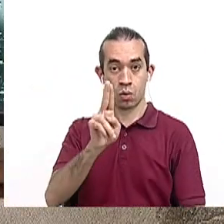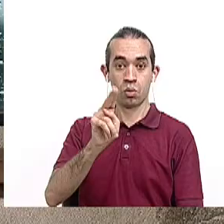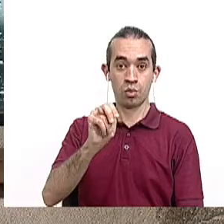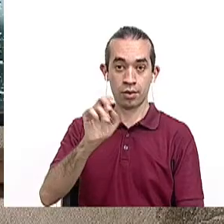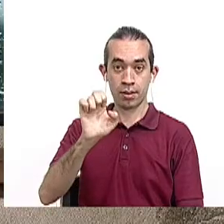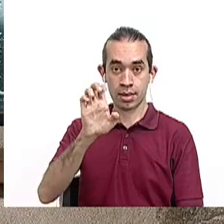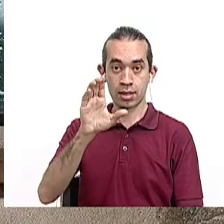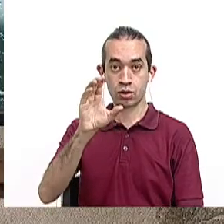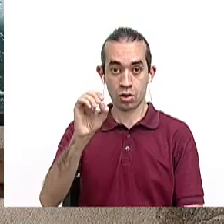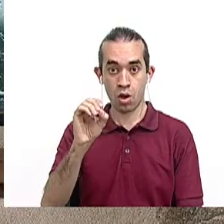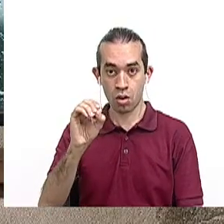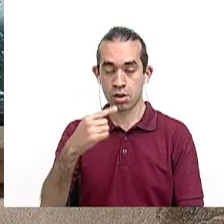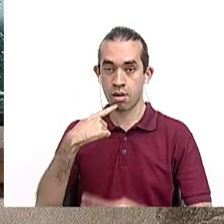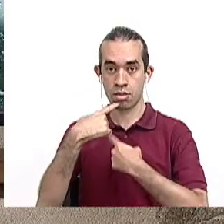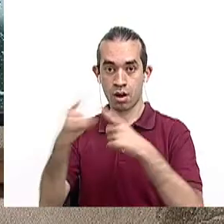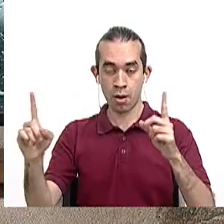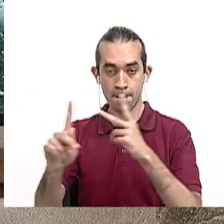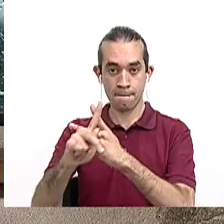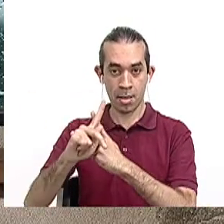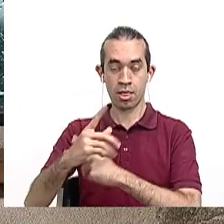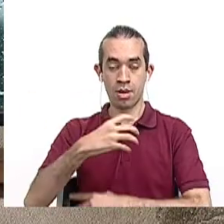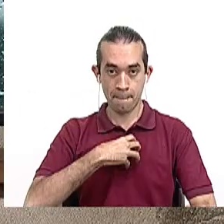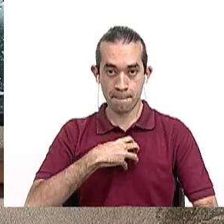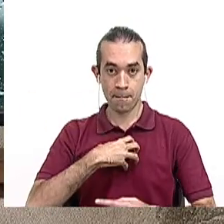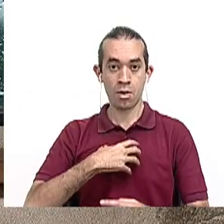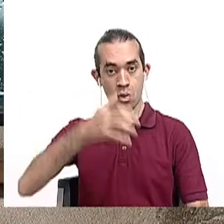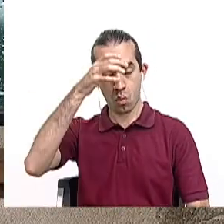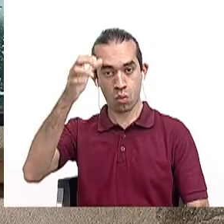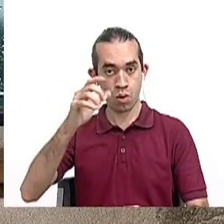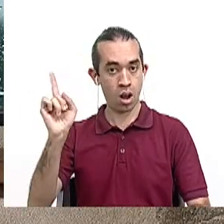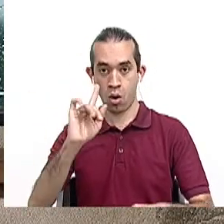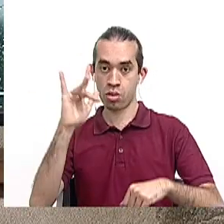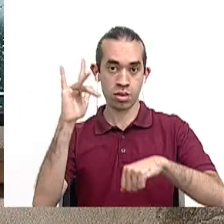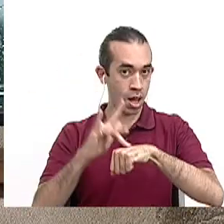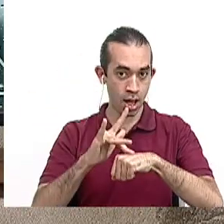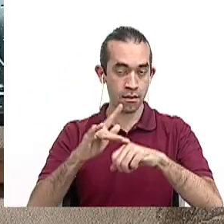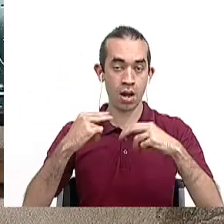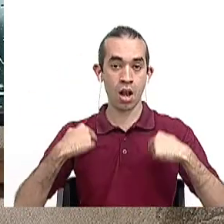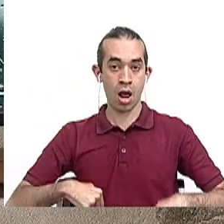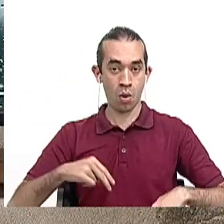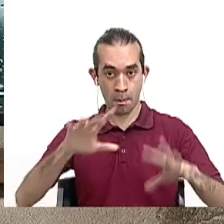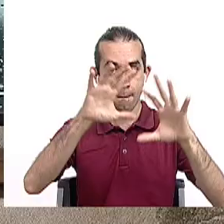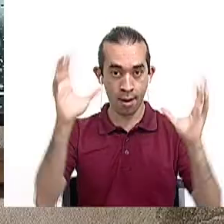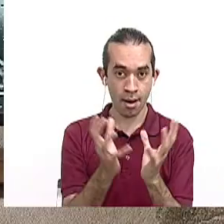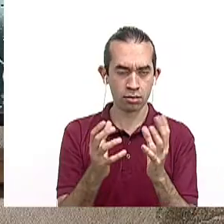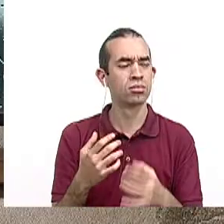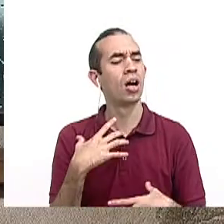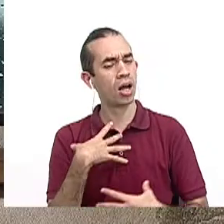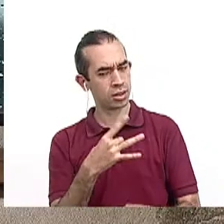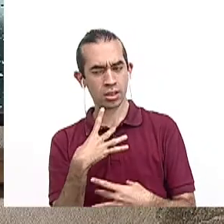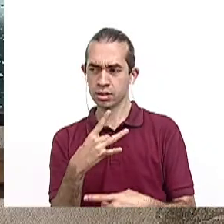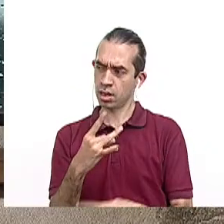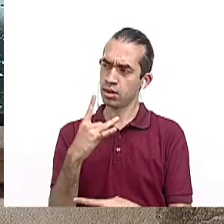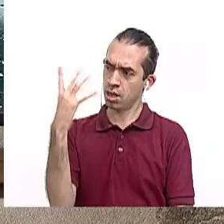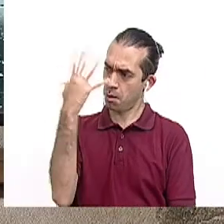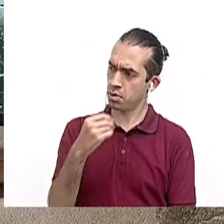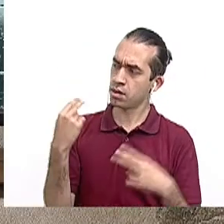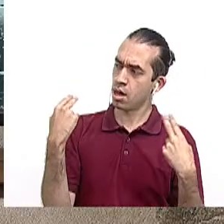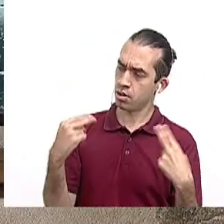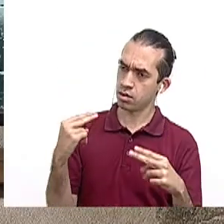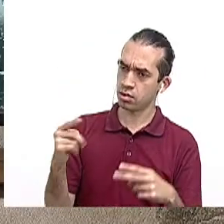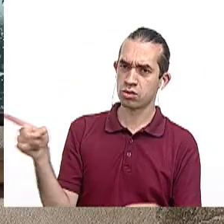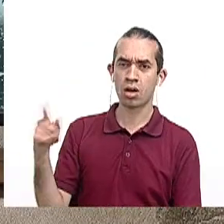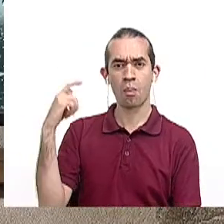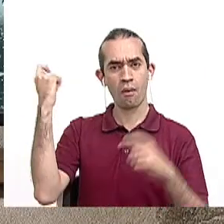Patrimonio Cultural Intangible de la Humanidad. Ajá, interesante, qué bonita la noticia que nos traes, pero vos andabas